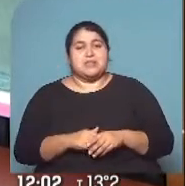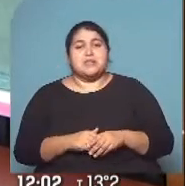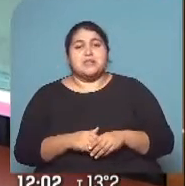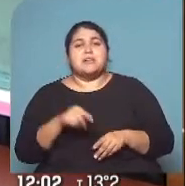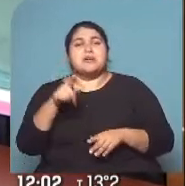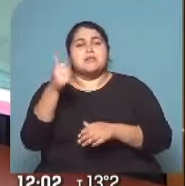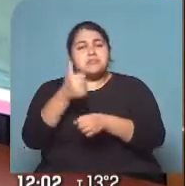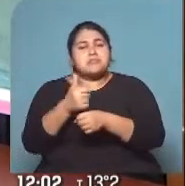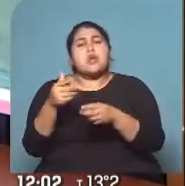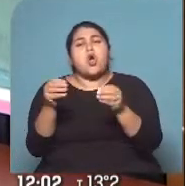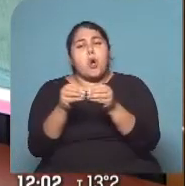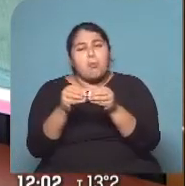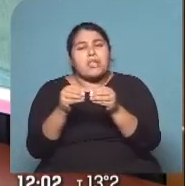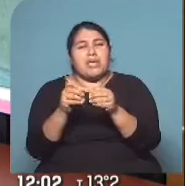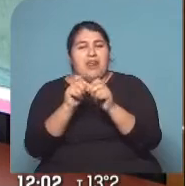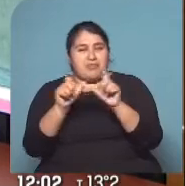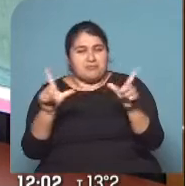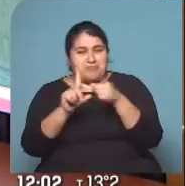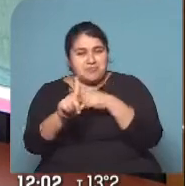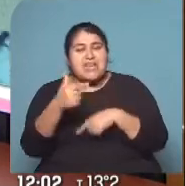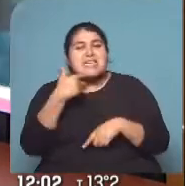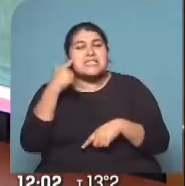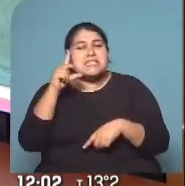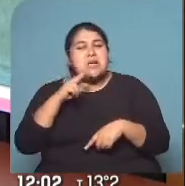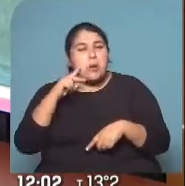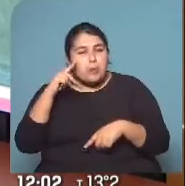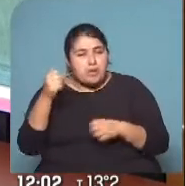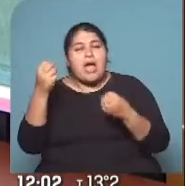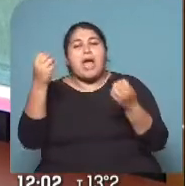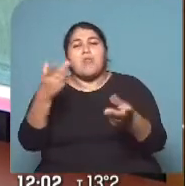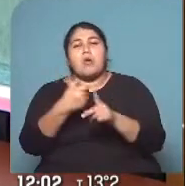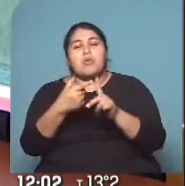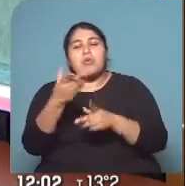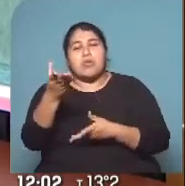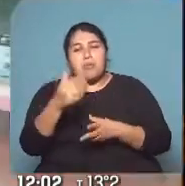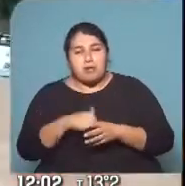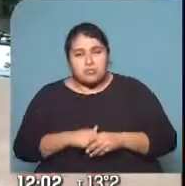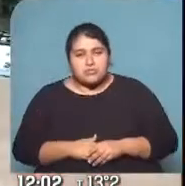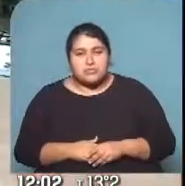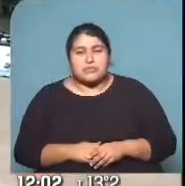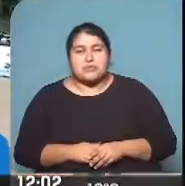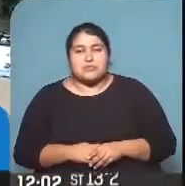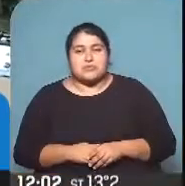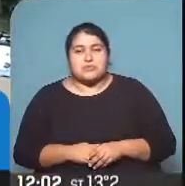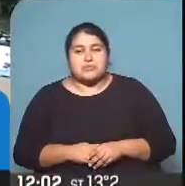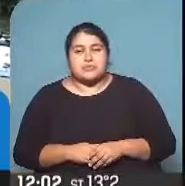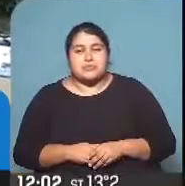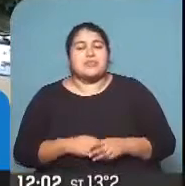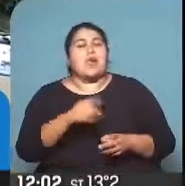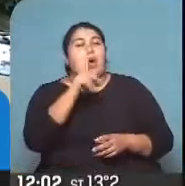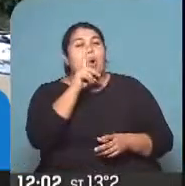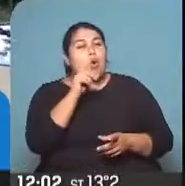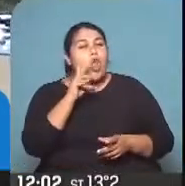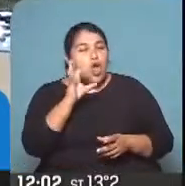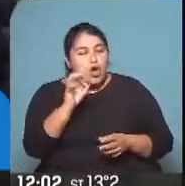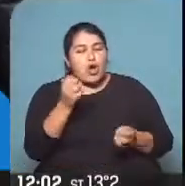está nuestra periodista Silvia Fernández para informarnos. Silvia, buen mediodía para vos. ¿Qué tal, Julio? Muy buenos